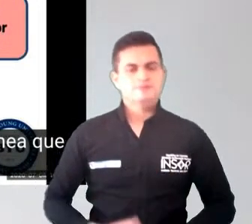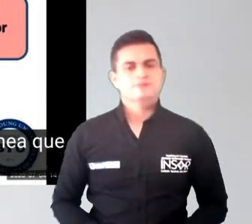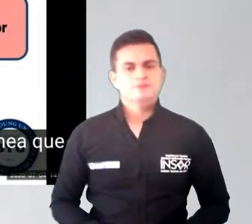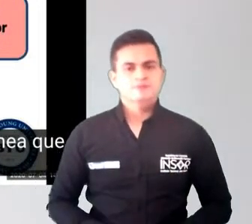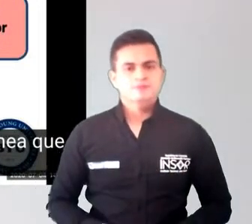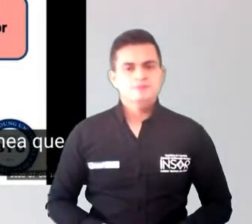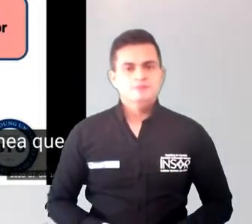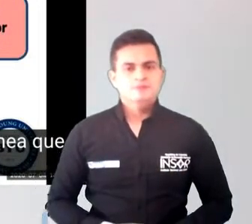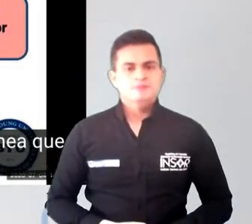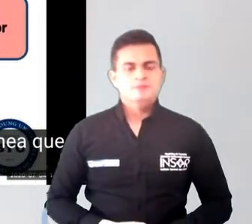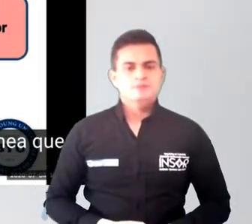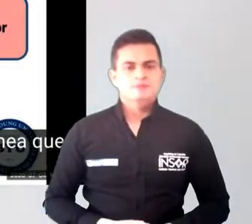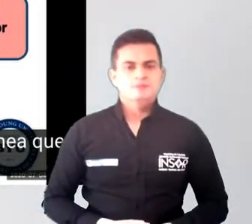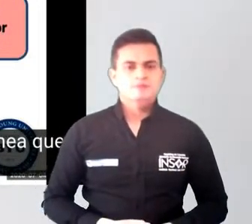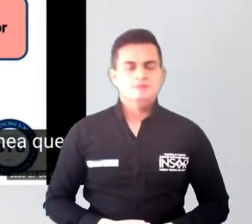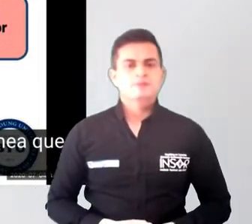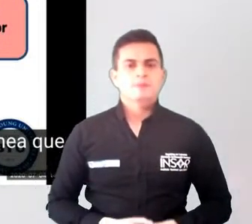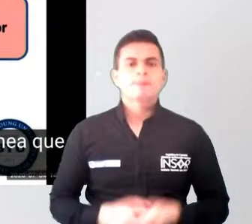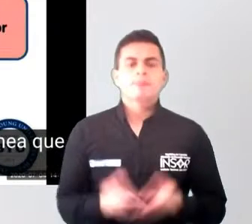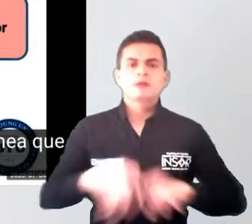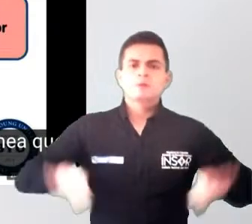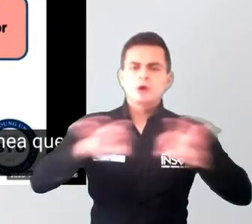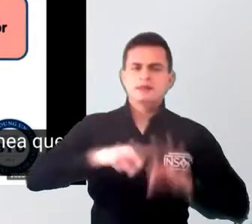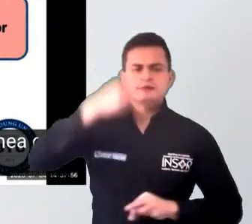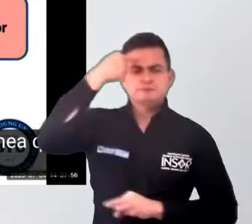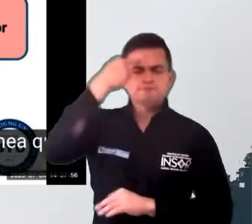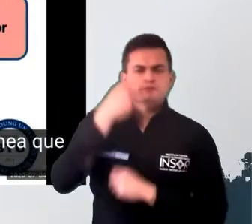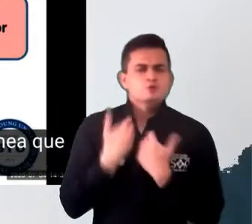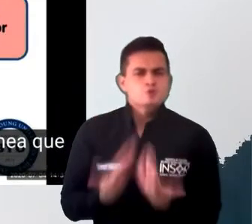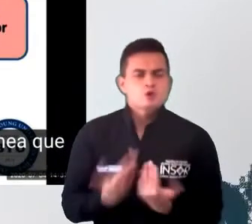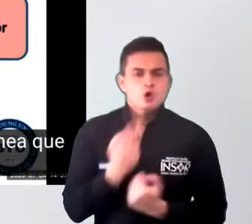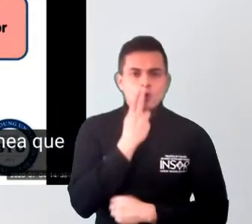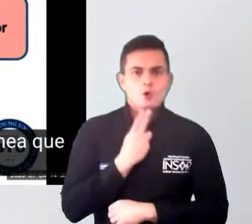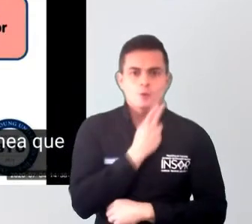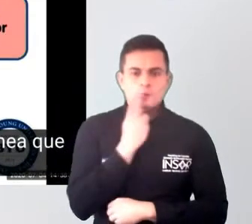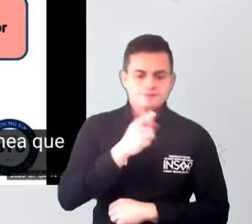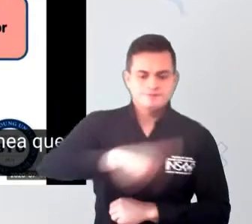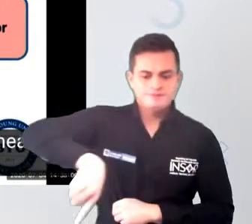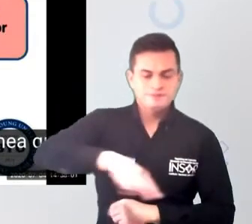Deseo que pienses en el compromiso de los estudiantes,